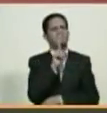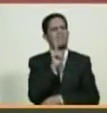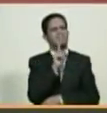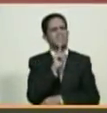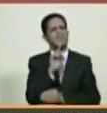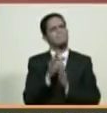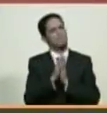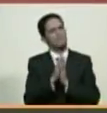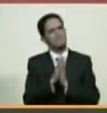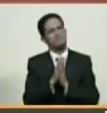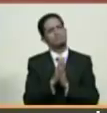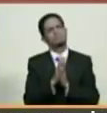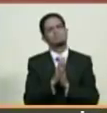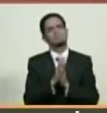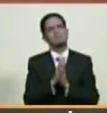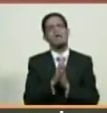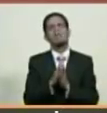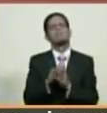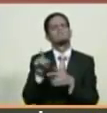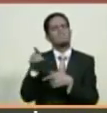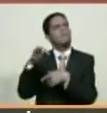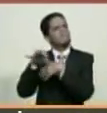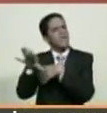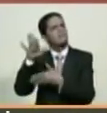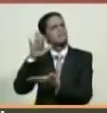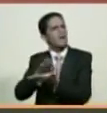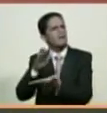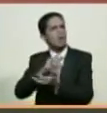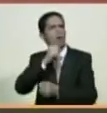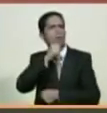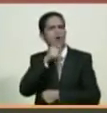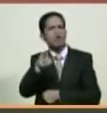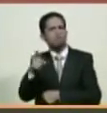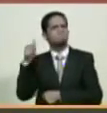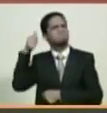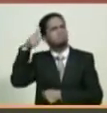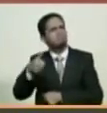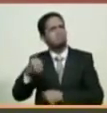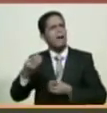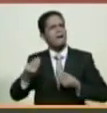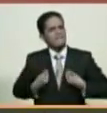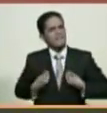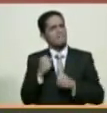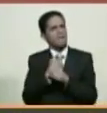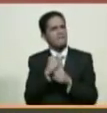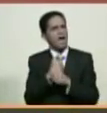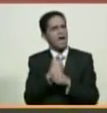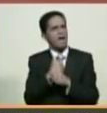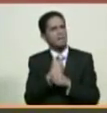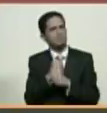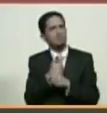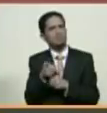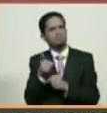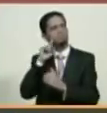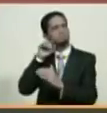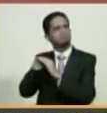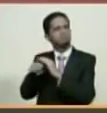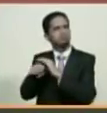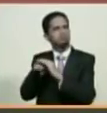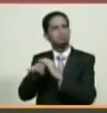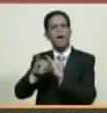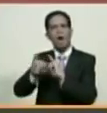de estar preocupando a nuestros abuelos, bastante que trabajaron toda su vida para lograr obtener su